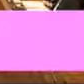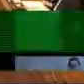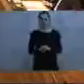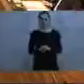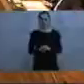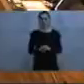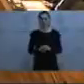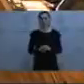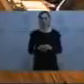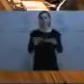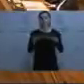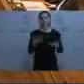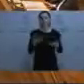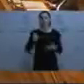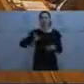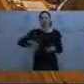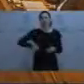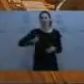Como ya viene siendo habitual,